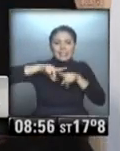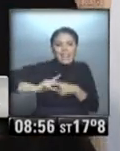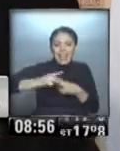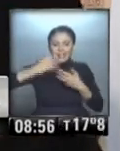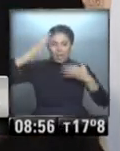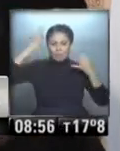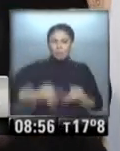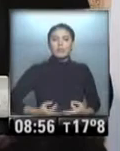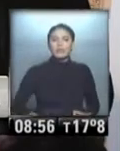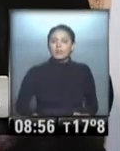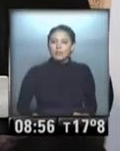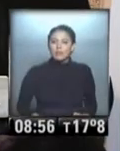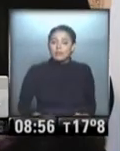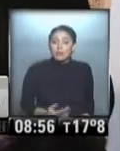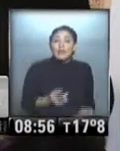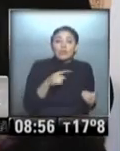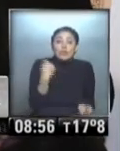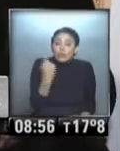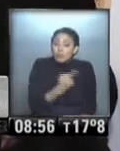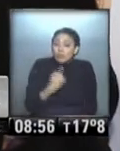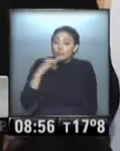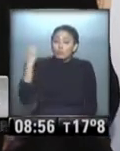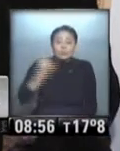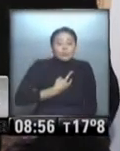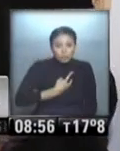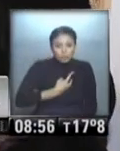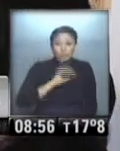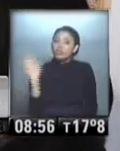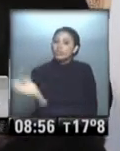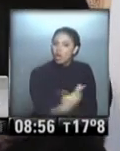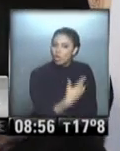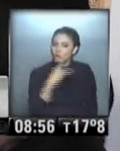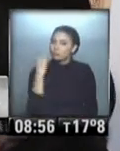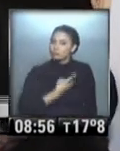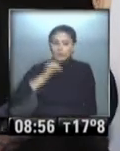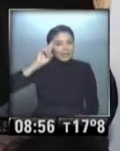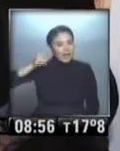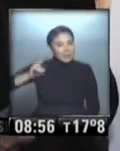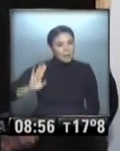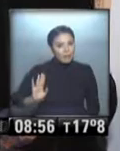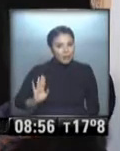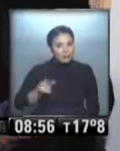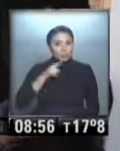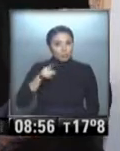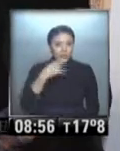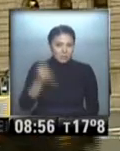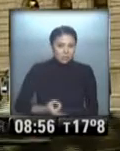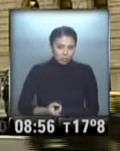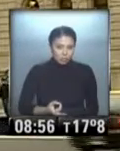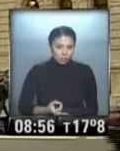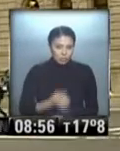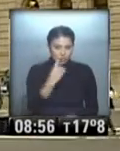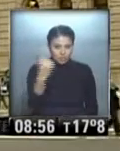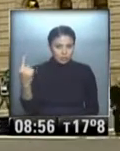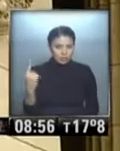calidad moral, y nosotros tenemos todos que respetar el fallo de los